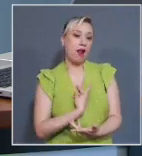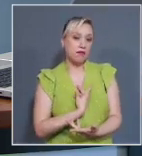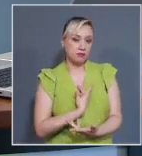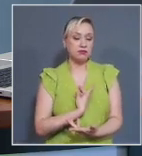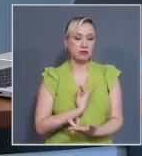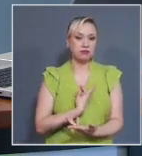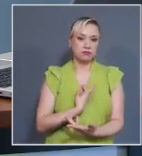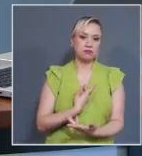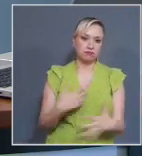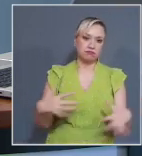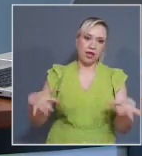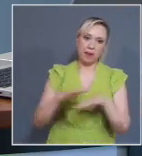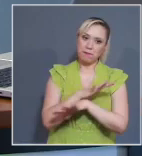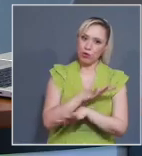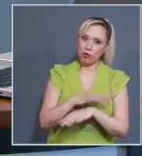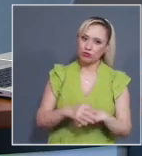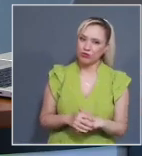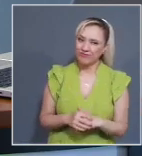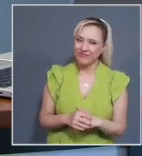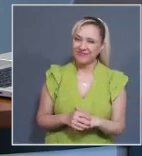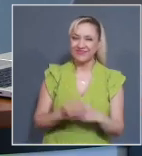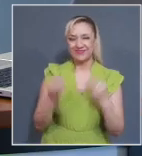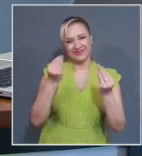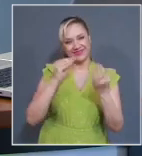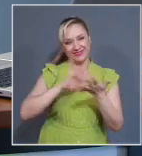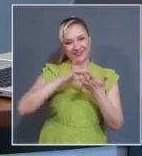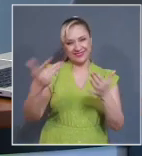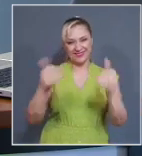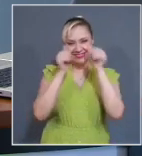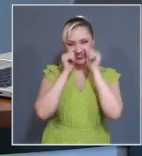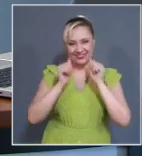siempre, muchas gracias por haber estado con nosotros. Soy Óscar